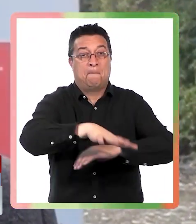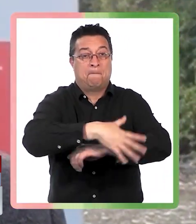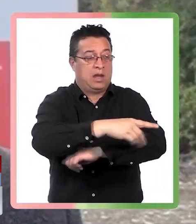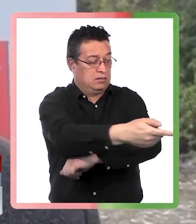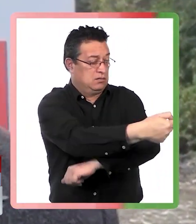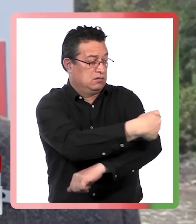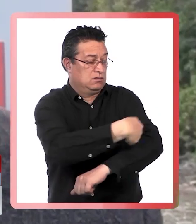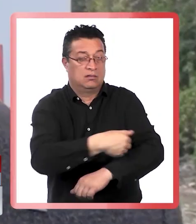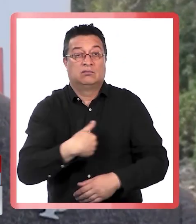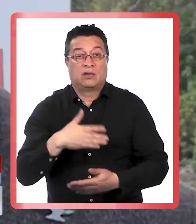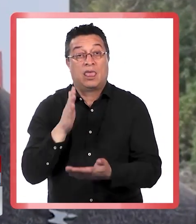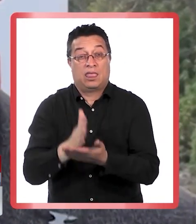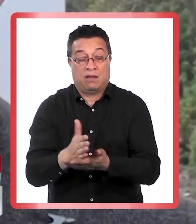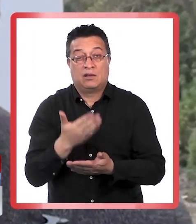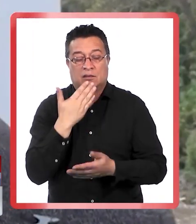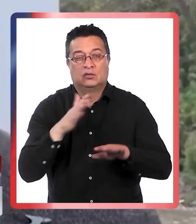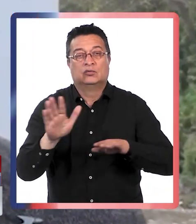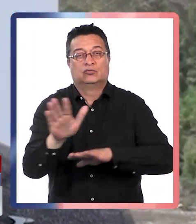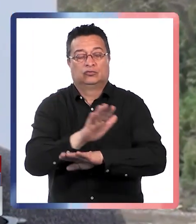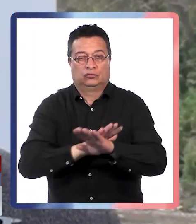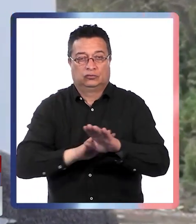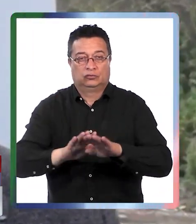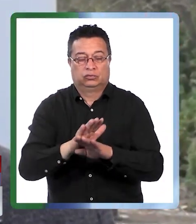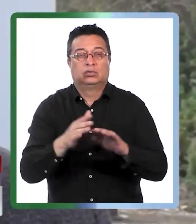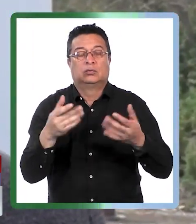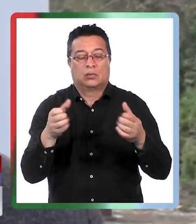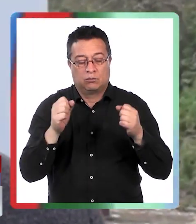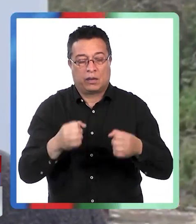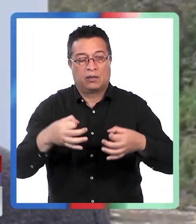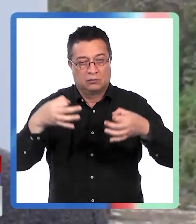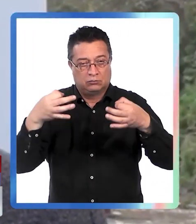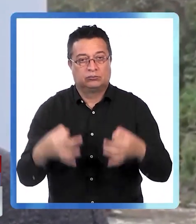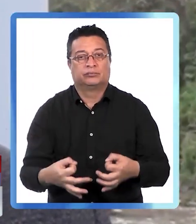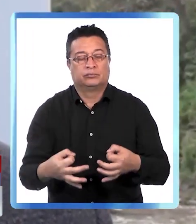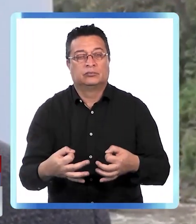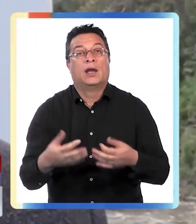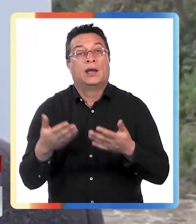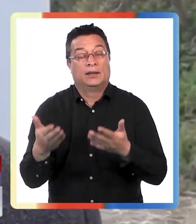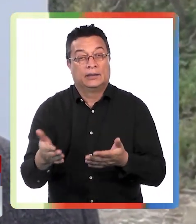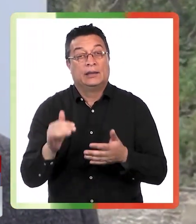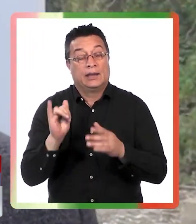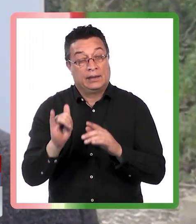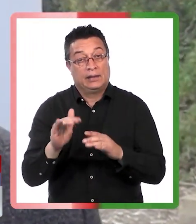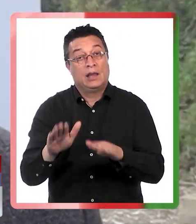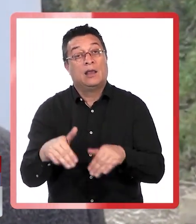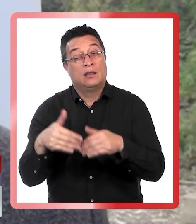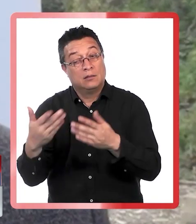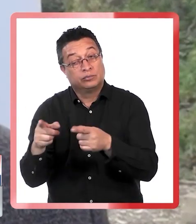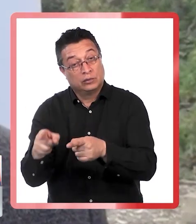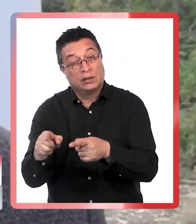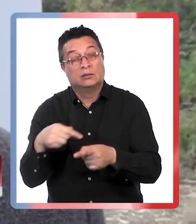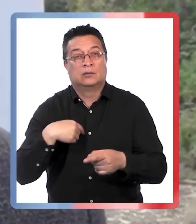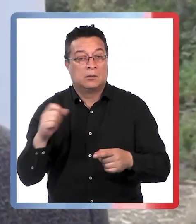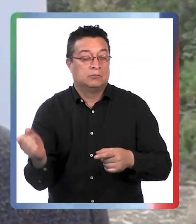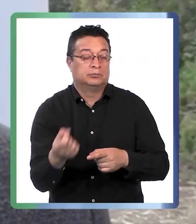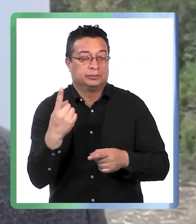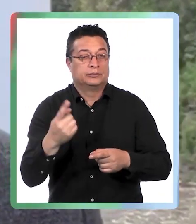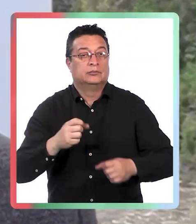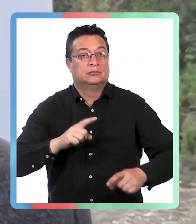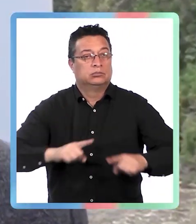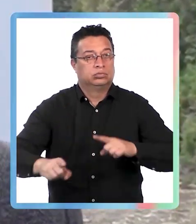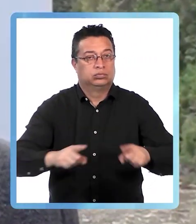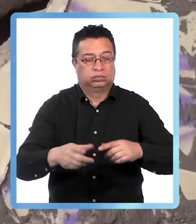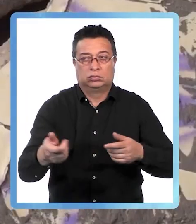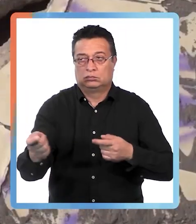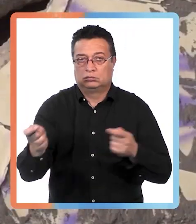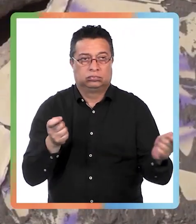lo que tenemos que hacer es resguardarlo de una manera que sea eficiente, y ahí nuestra principal gestión es articularnos, ¿no?,